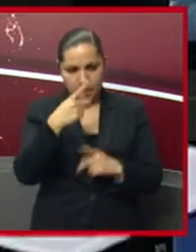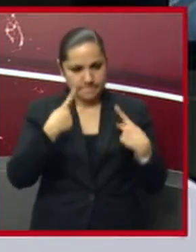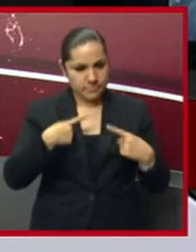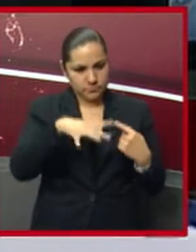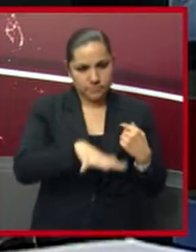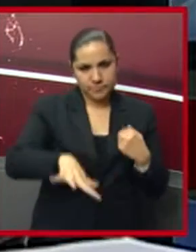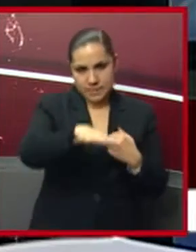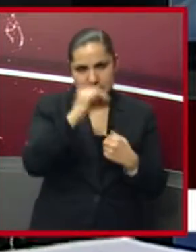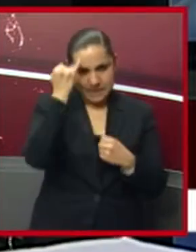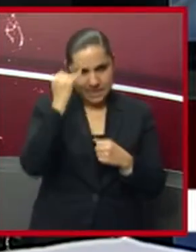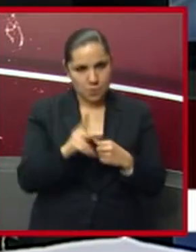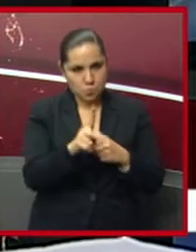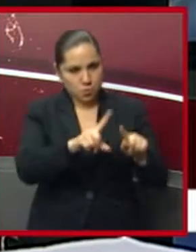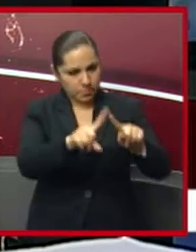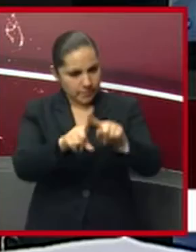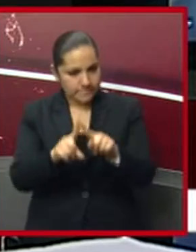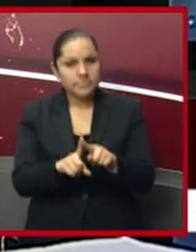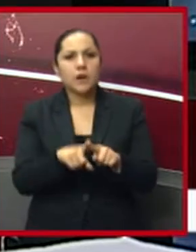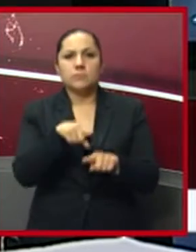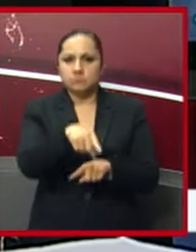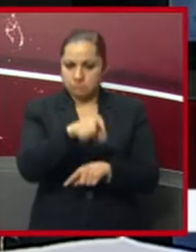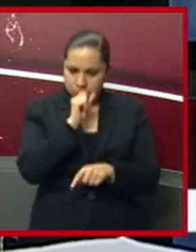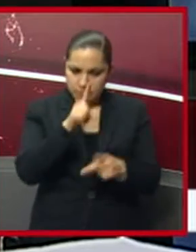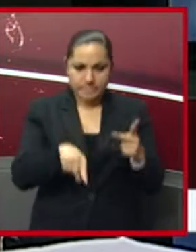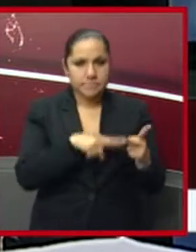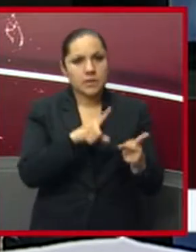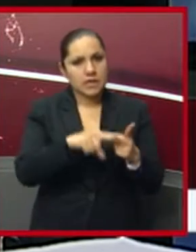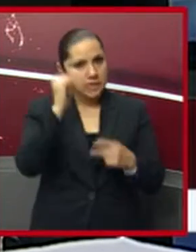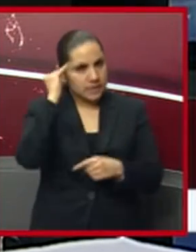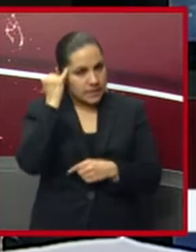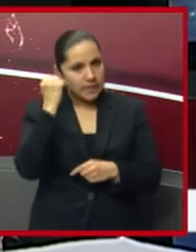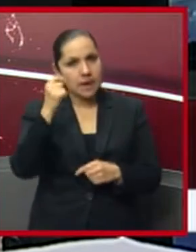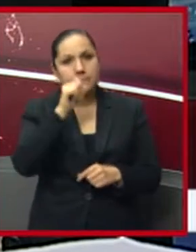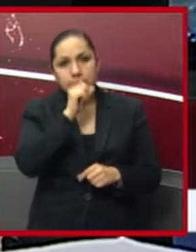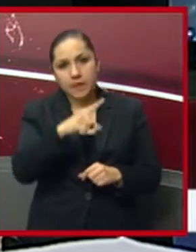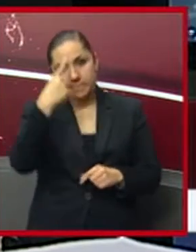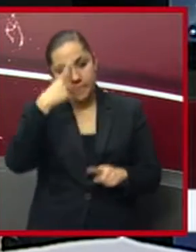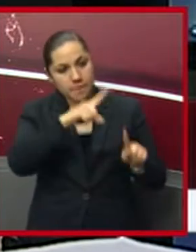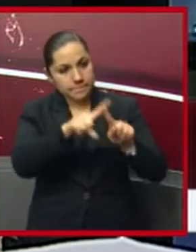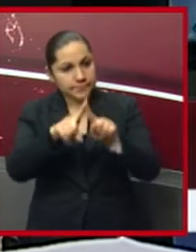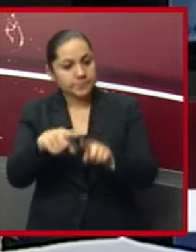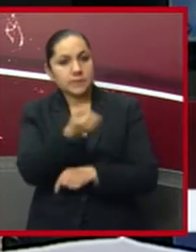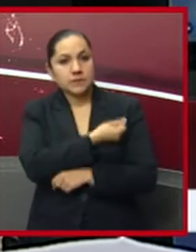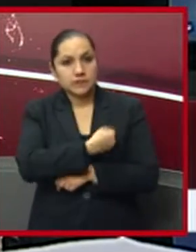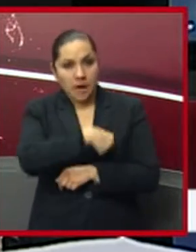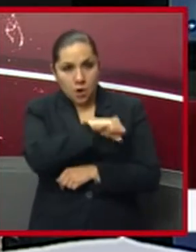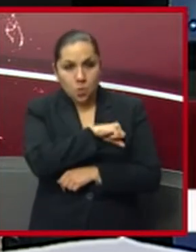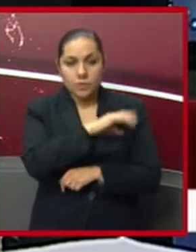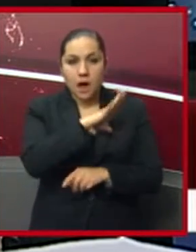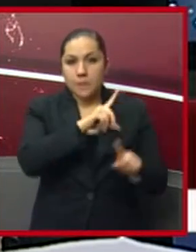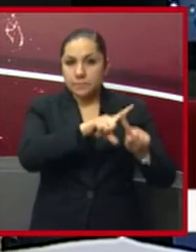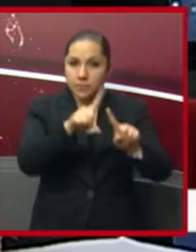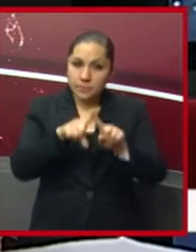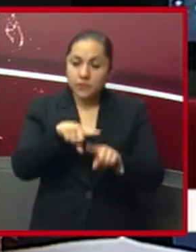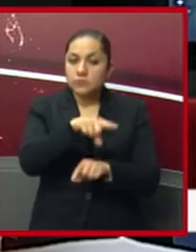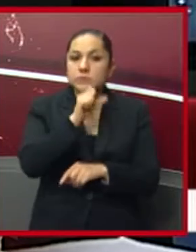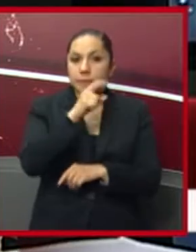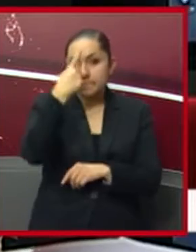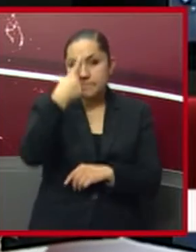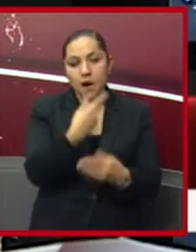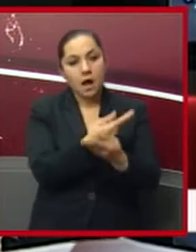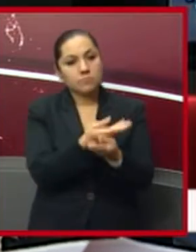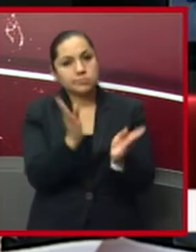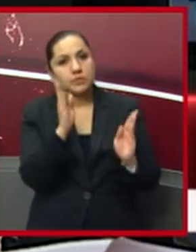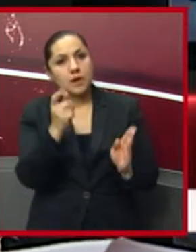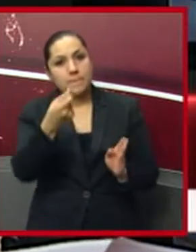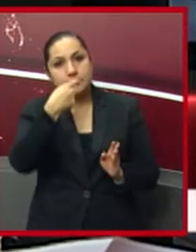Violencia. Hubo reformas en salud de manera importante. Se impulsa con estas reformas en salud el abastecimiento de los medicamentos, que era una